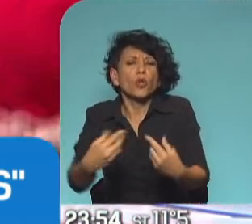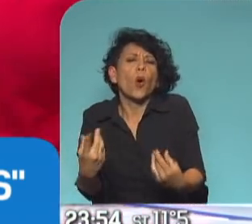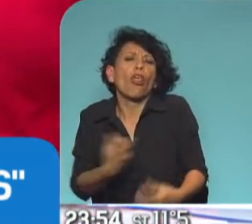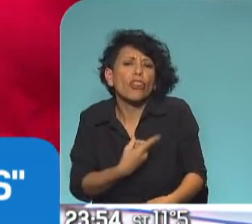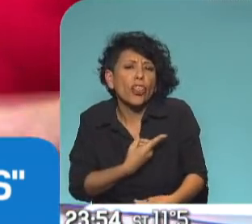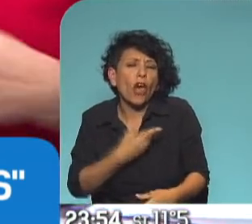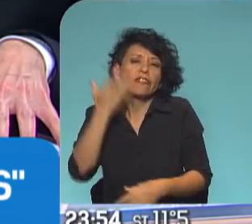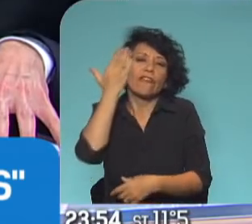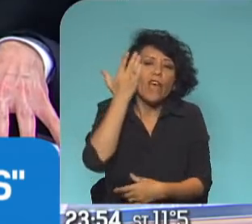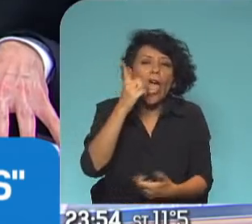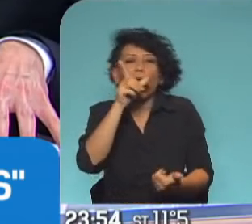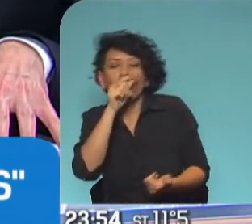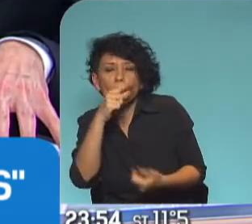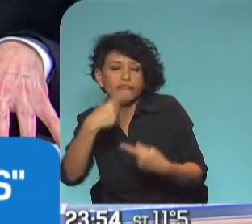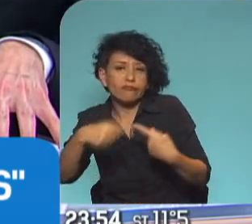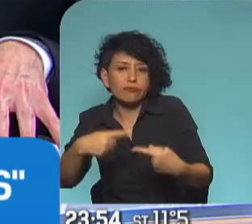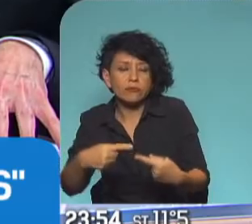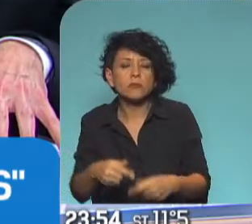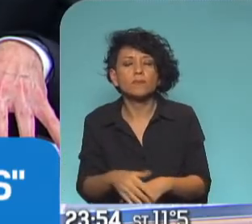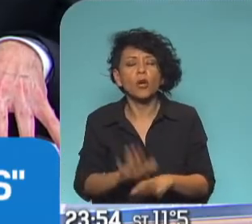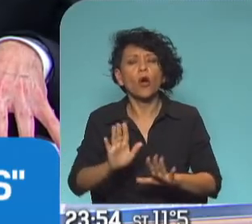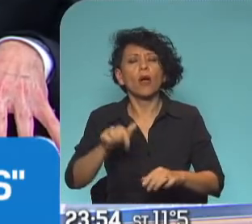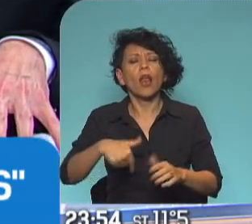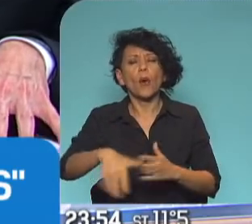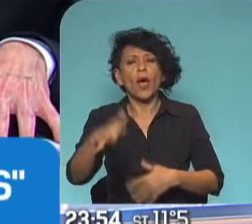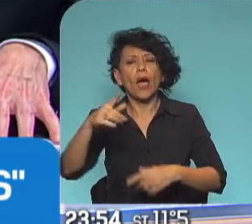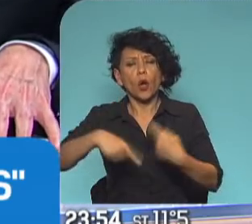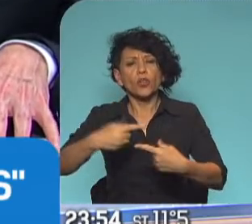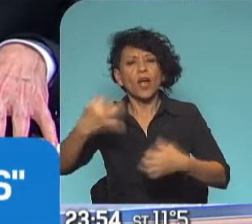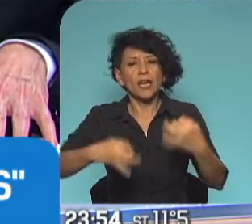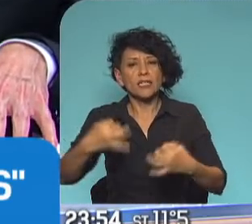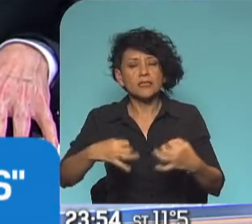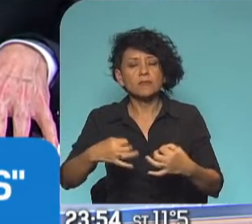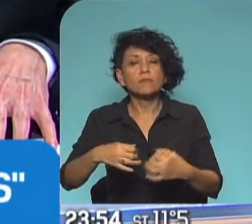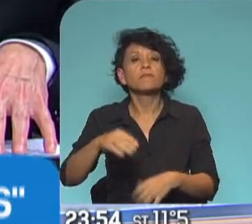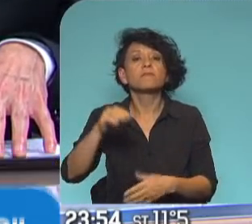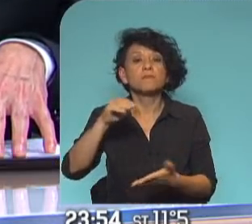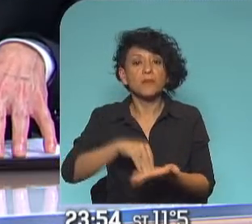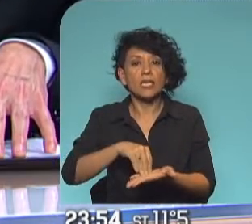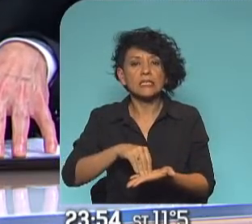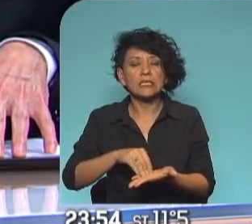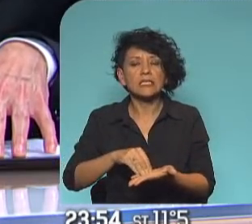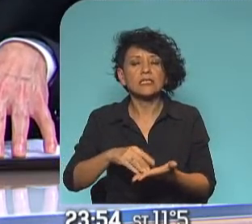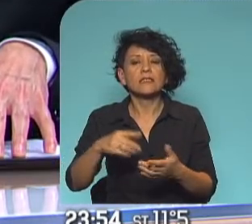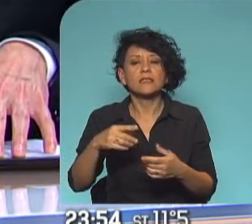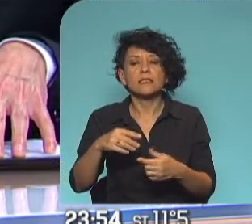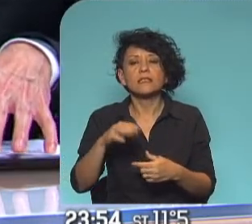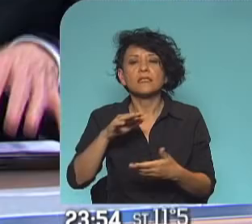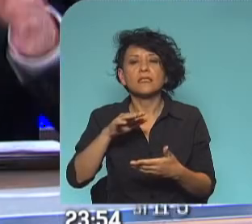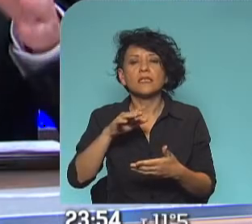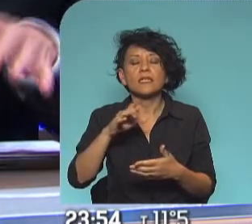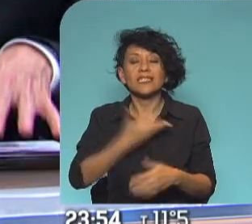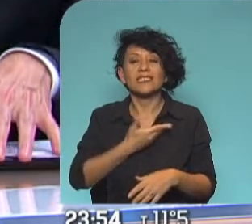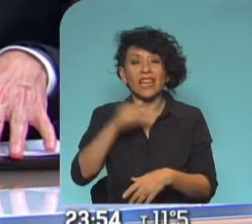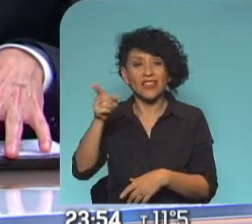a lo Vamos a seguir un emotivo, ratito ¿no? con el Totalmente, análisis, a lo si les parece. emotivo, Tenemos totalmente. más repercusiones de nuestros enviados de la televisión pública argentina a Santa